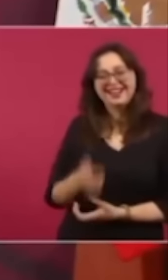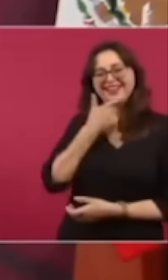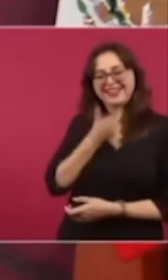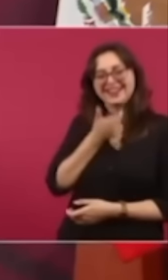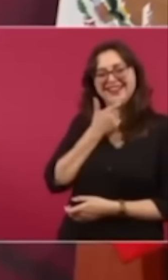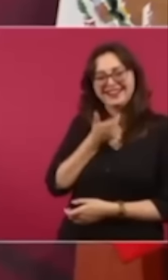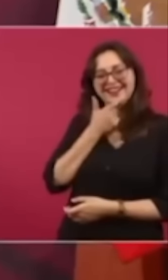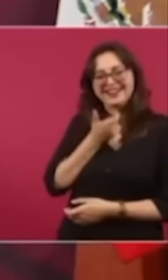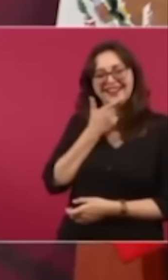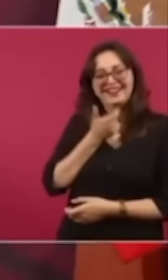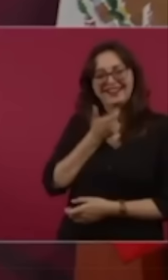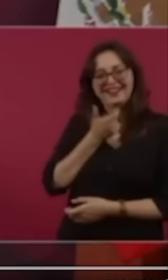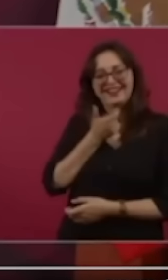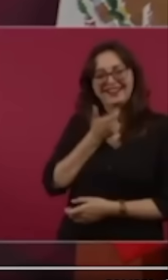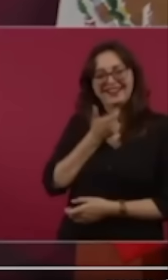El gobernador.